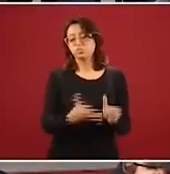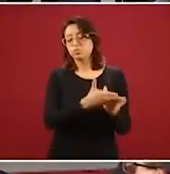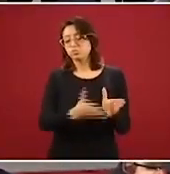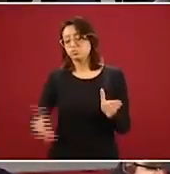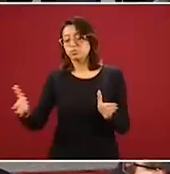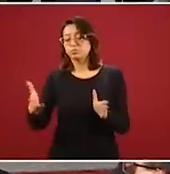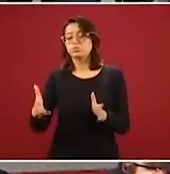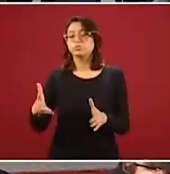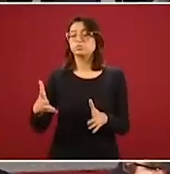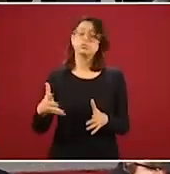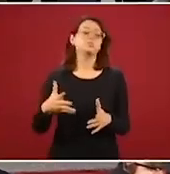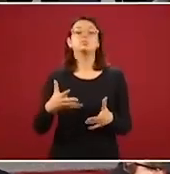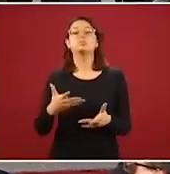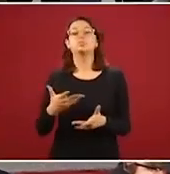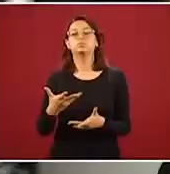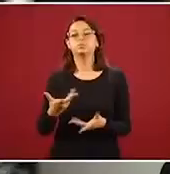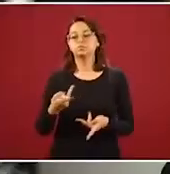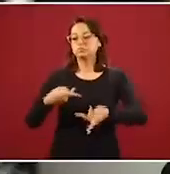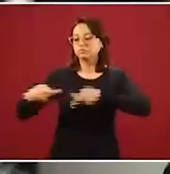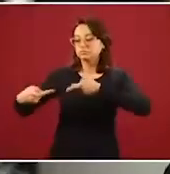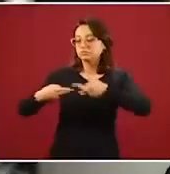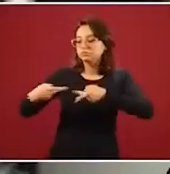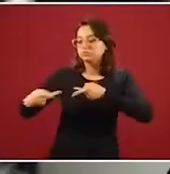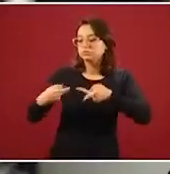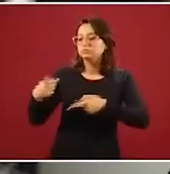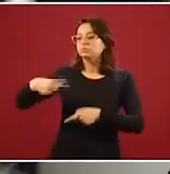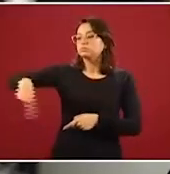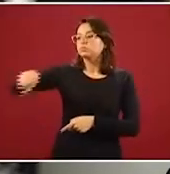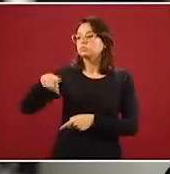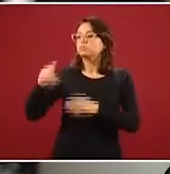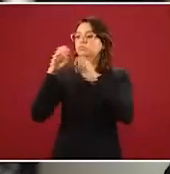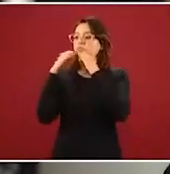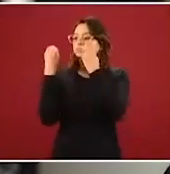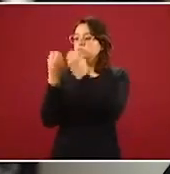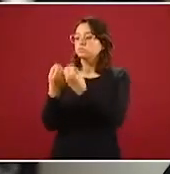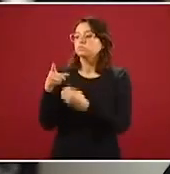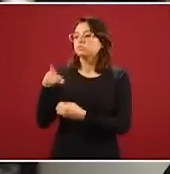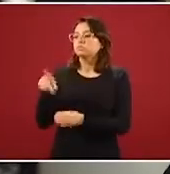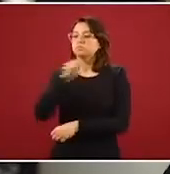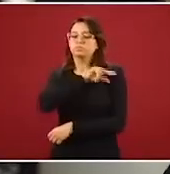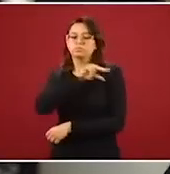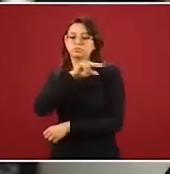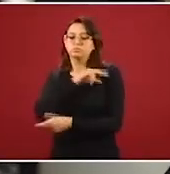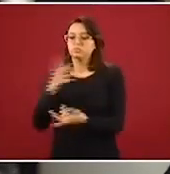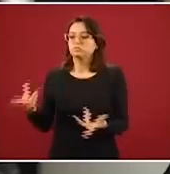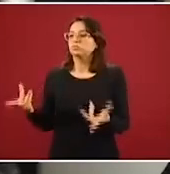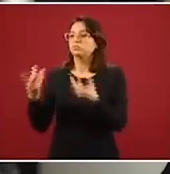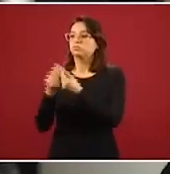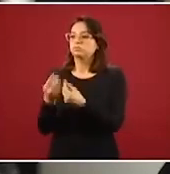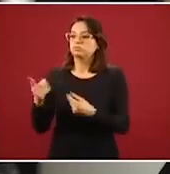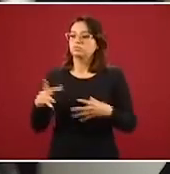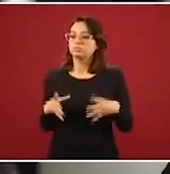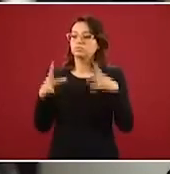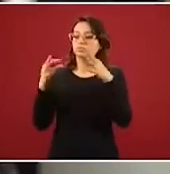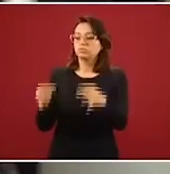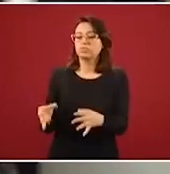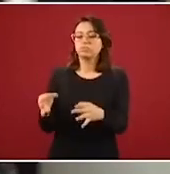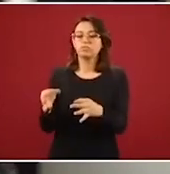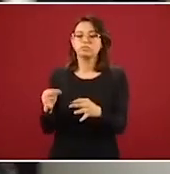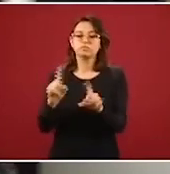acciones a futuro con organizaciones ciudadanas o con la iniciativa privada por medio de sus fundaciones